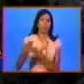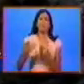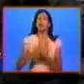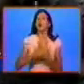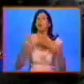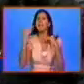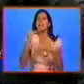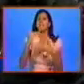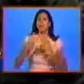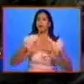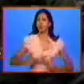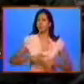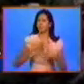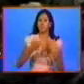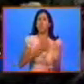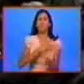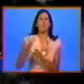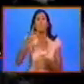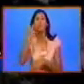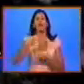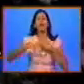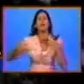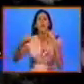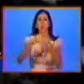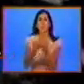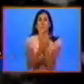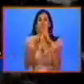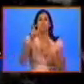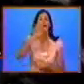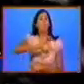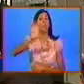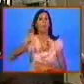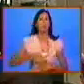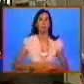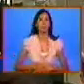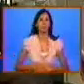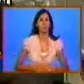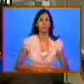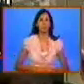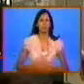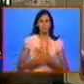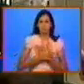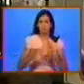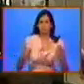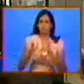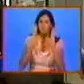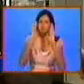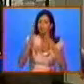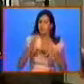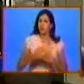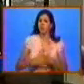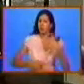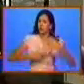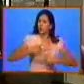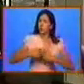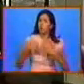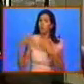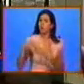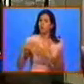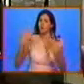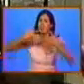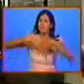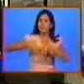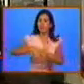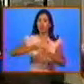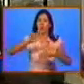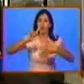limitaciones físicas, buscaba la igualdad y la libertad de los pueblos. Dedicado a una consecuente lucha por la